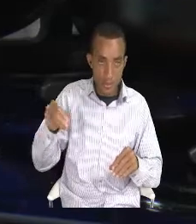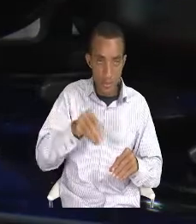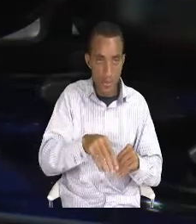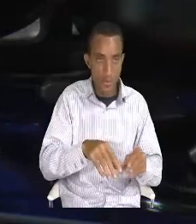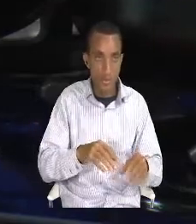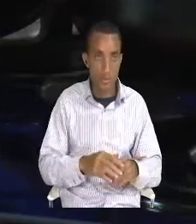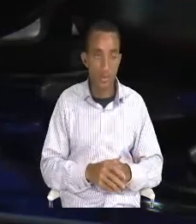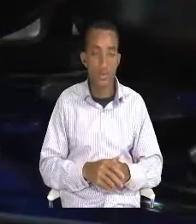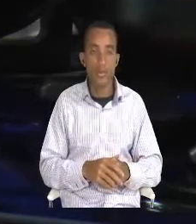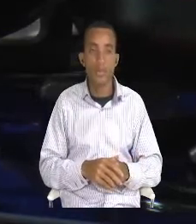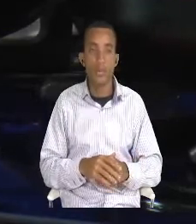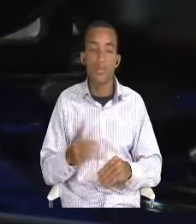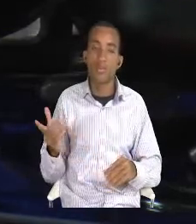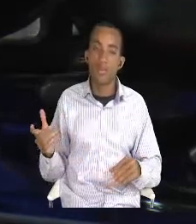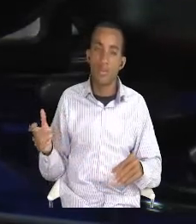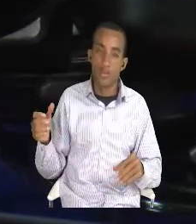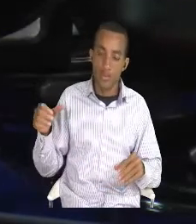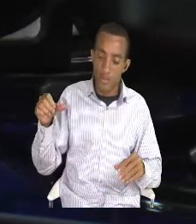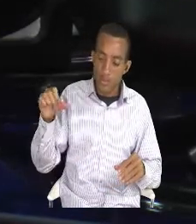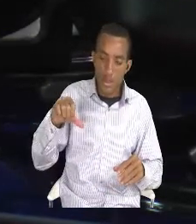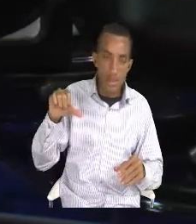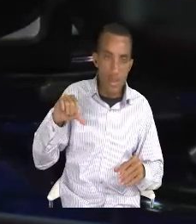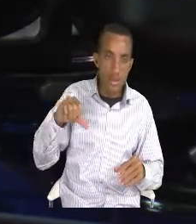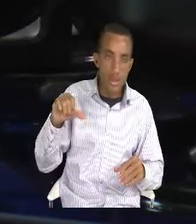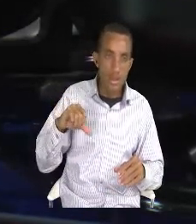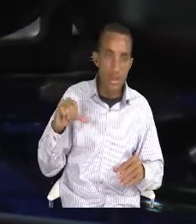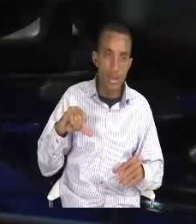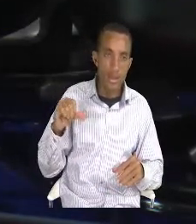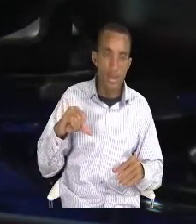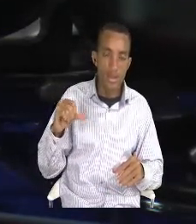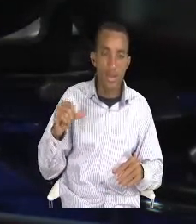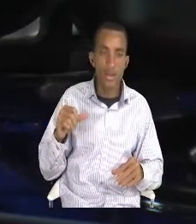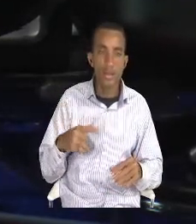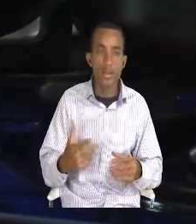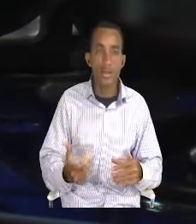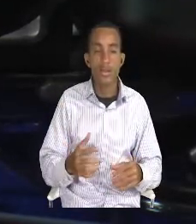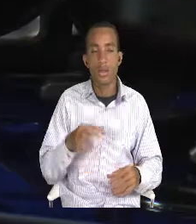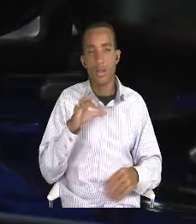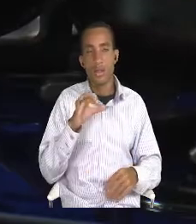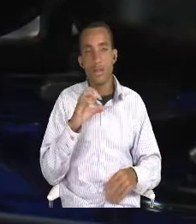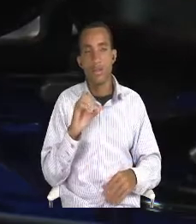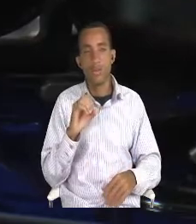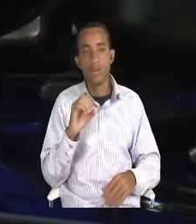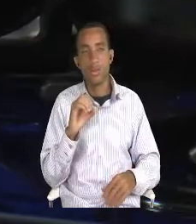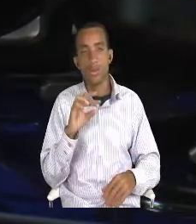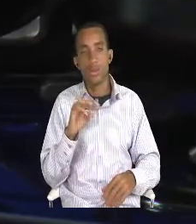Esta salsa... ¿Qué nombre recibe esta salsa? Es una salsa pomodoro. Pomodoro. Sí.